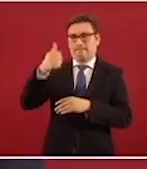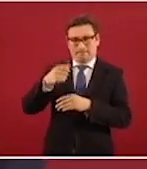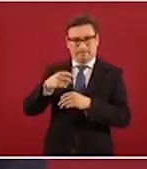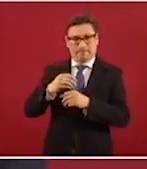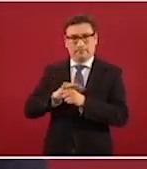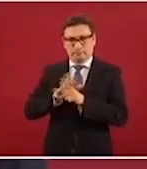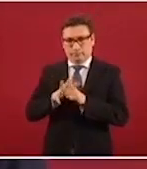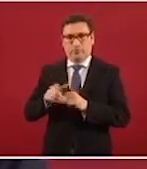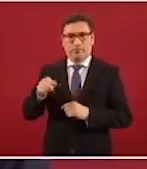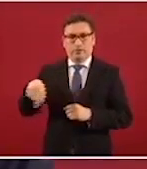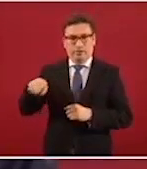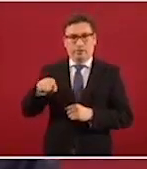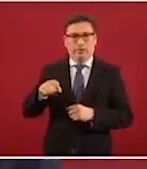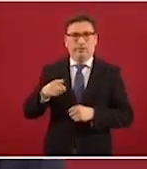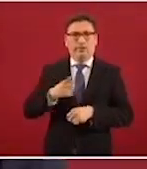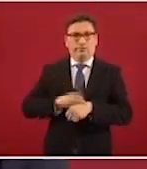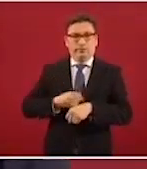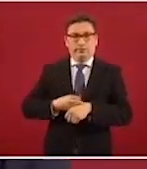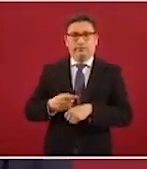de